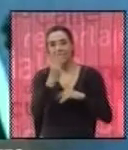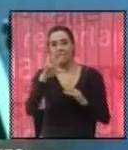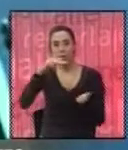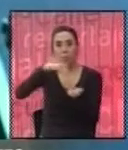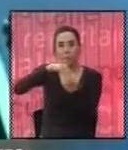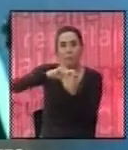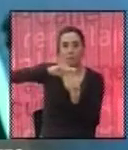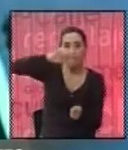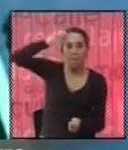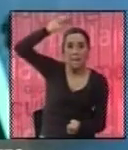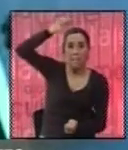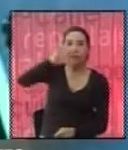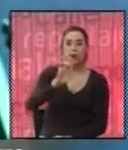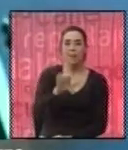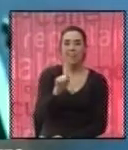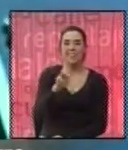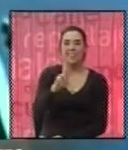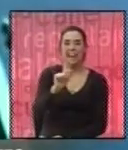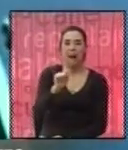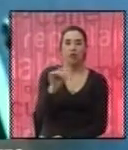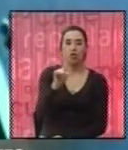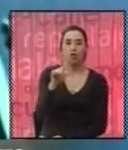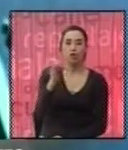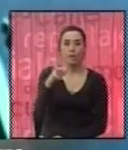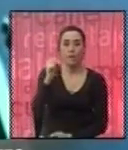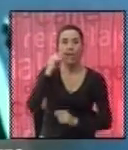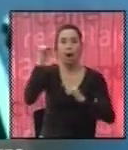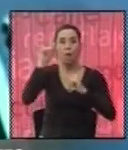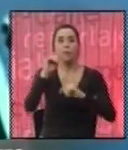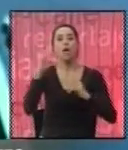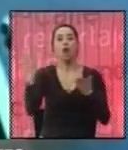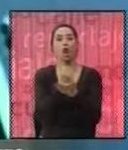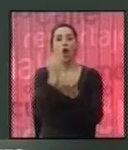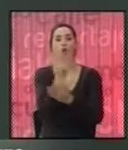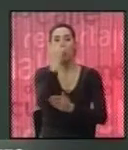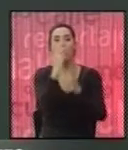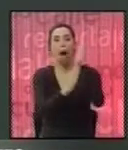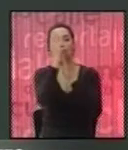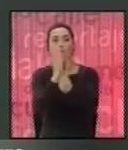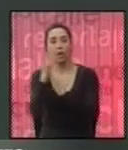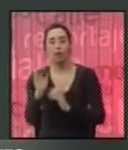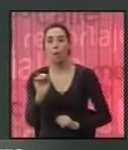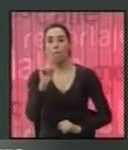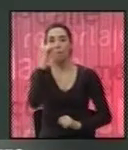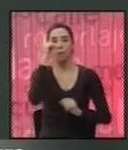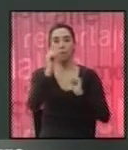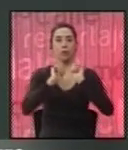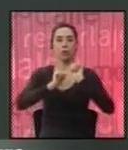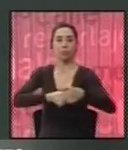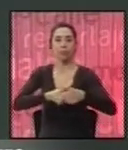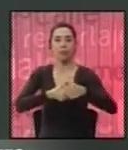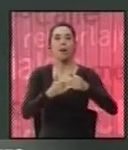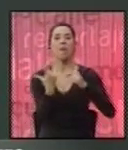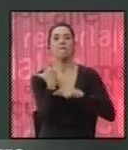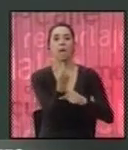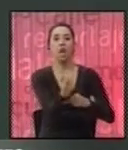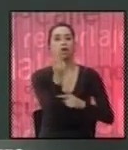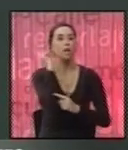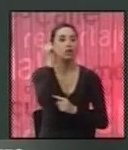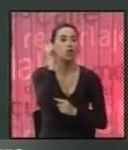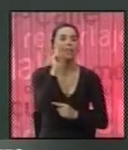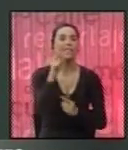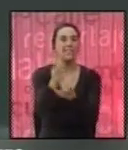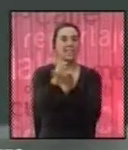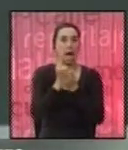altura, Félix Baumgartner logró batir 4 récords. Ser el primero en superar la velocidad del sonido sin